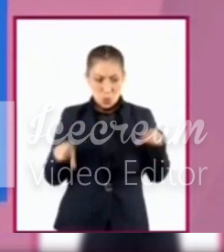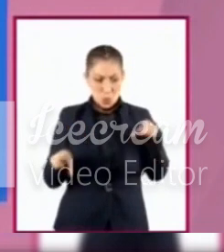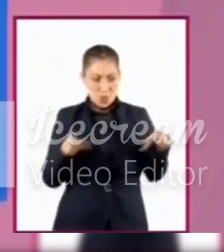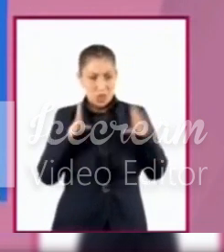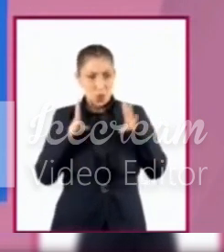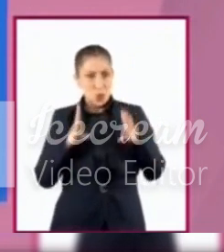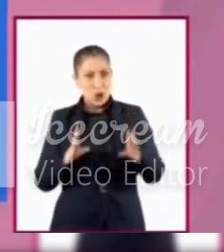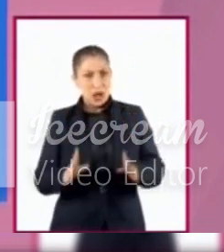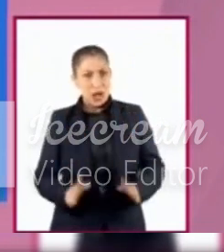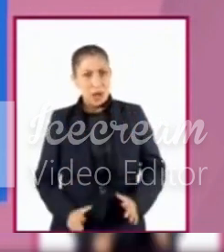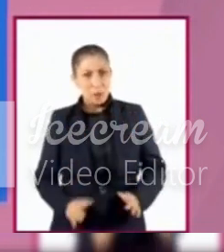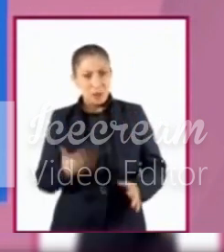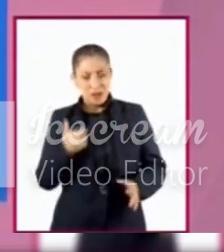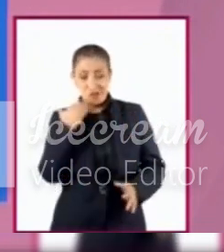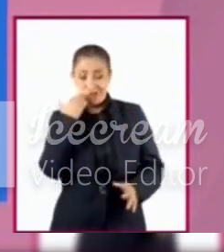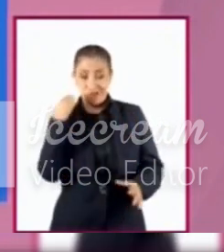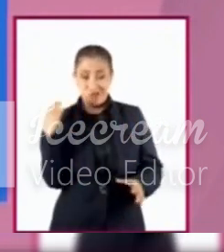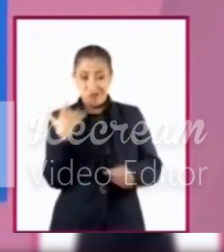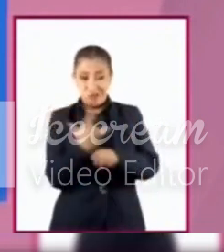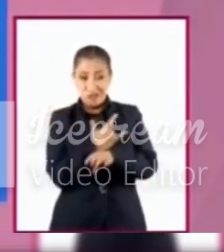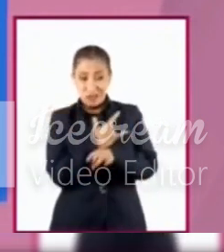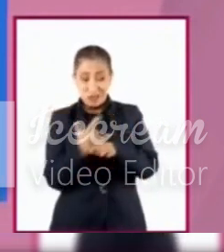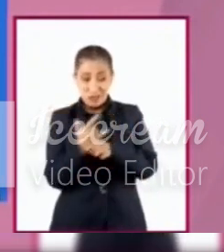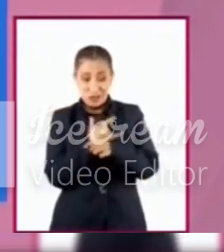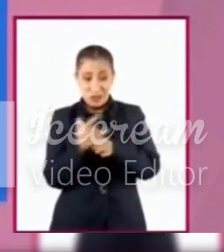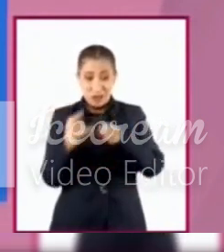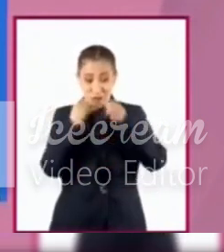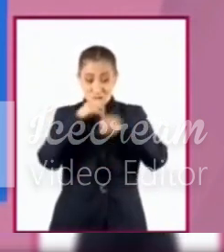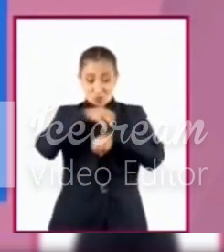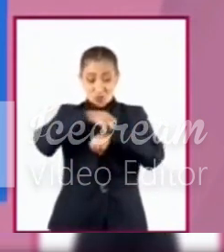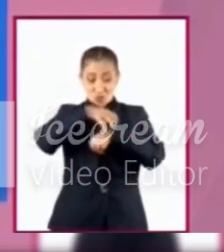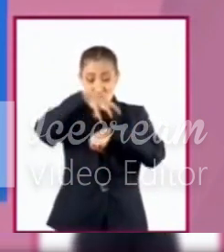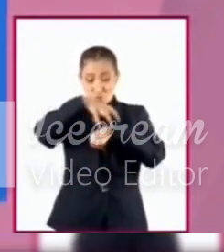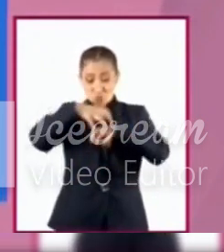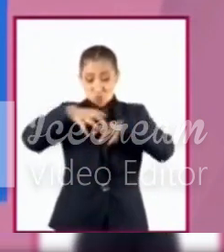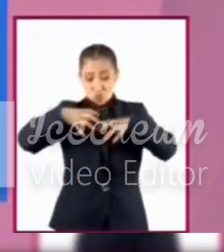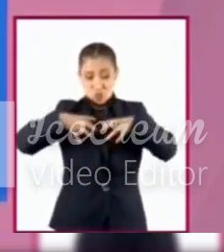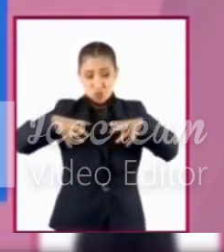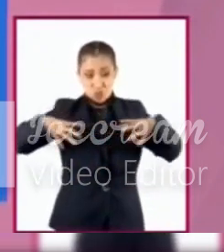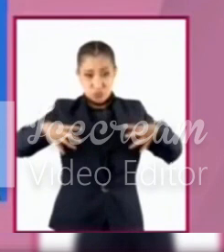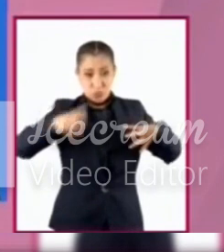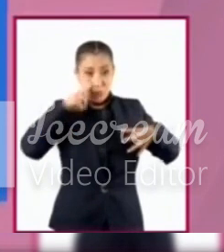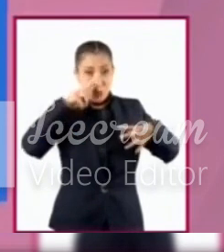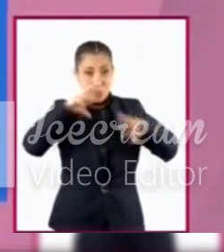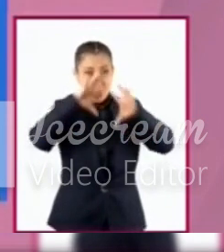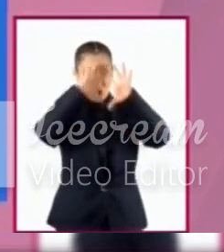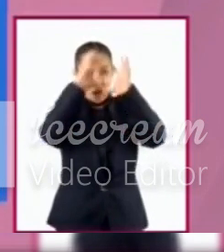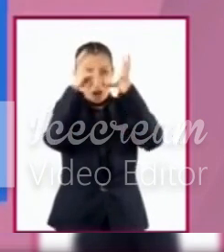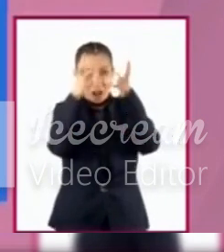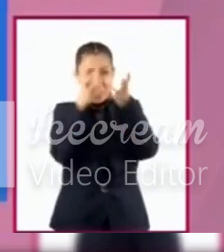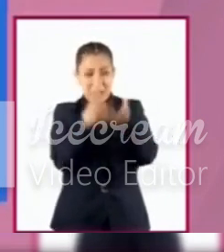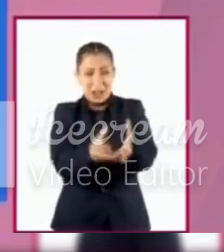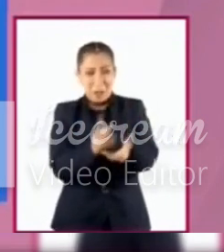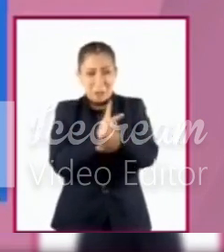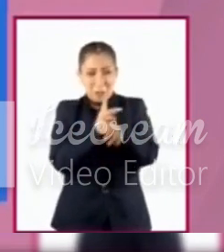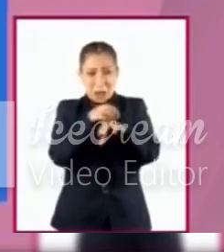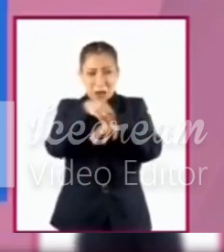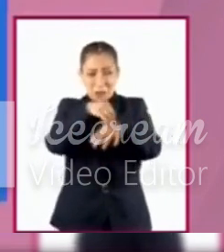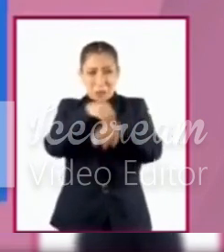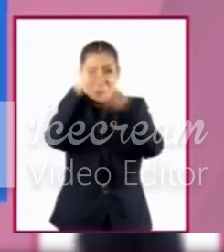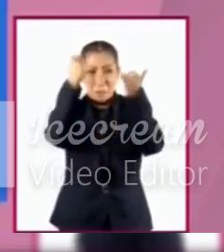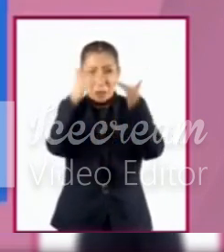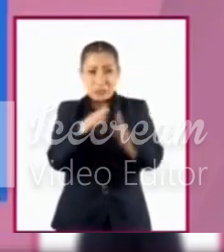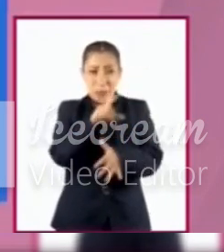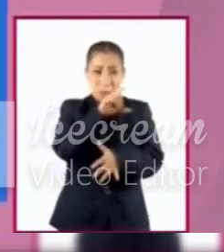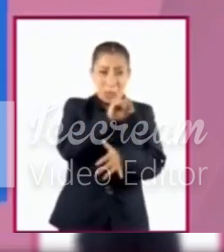Su cuerpo, fusiforme e hinchado en su parte media, formaba una masa carnosa que debía